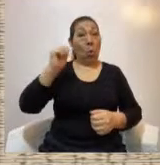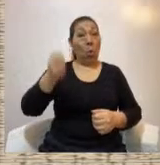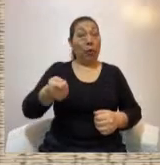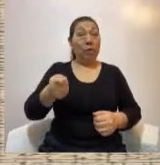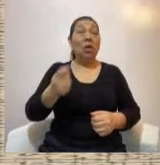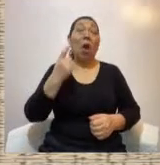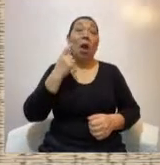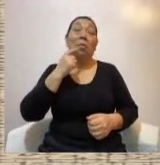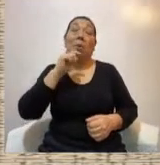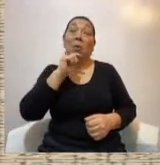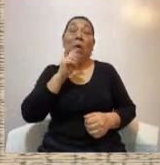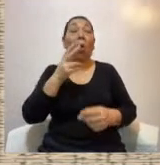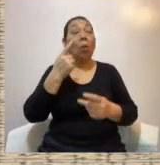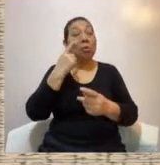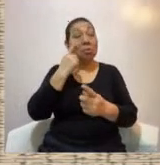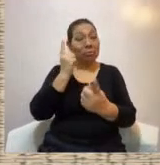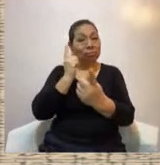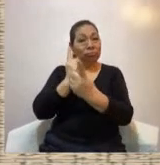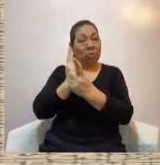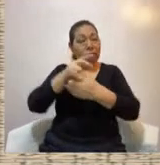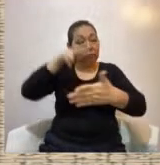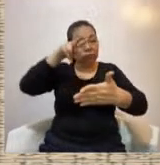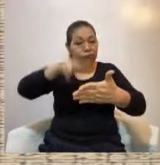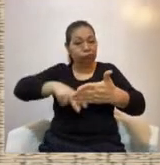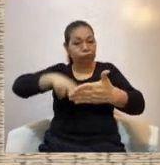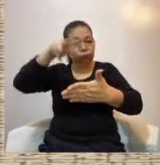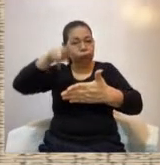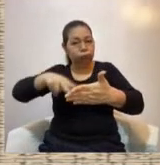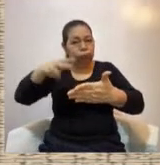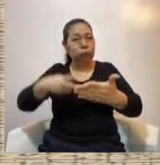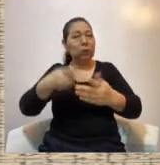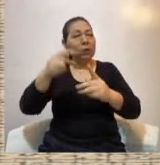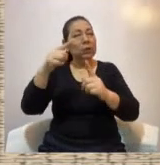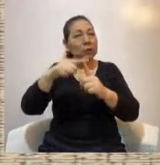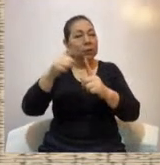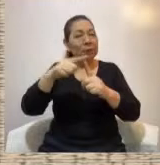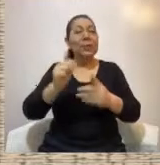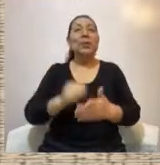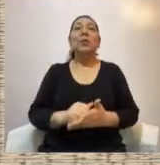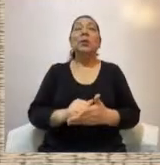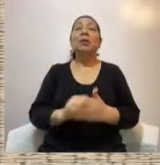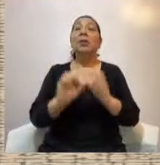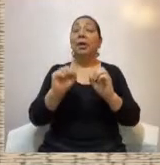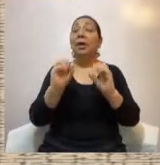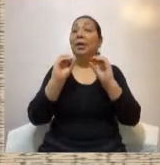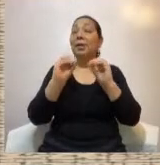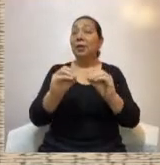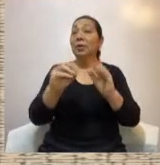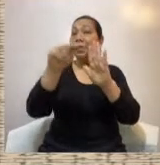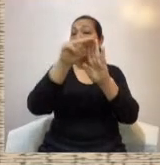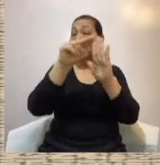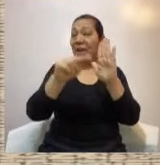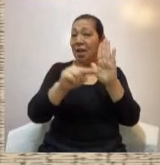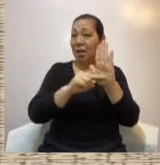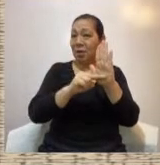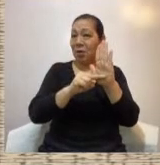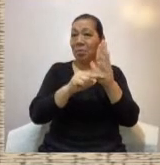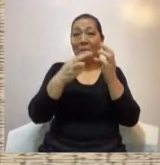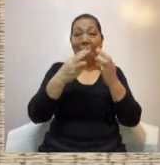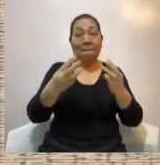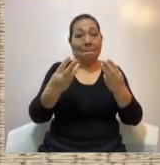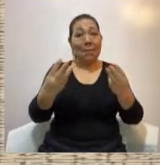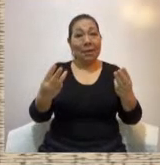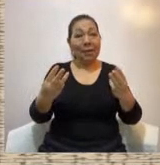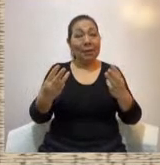y las juezas que tengan bajo su conocimiento casos en los cuales instituciones castrenses hayan aplicado estas normas que han